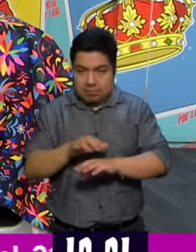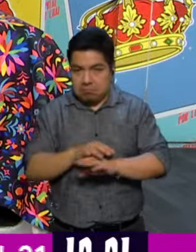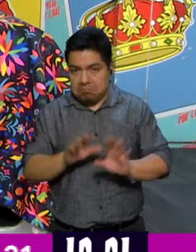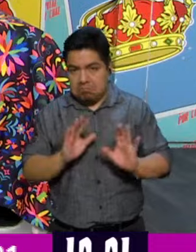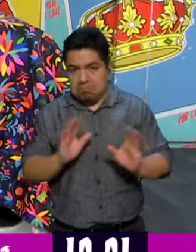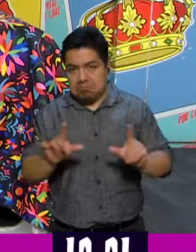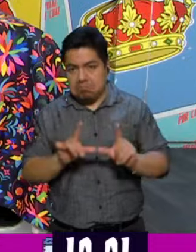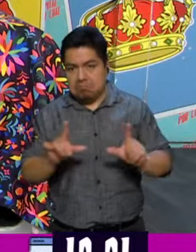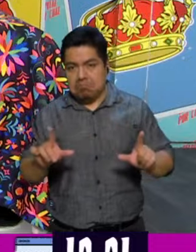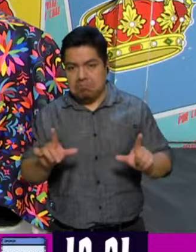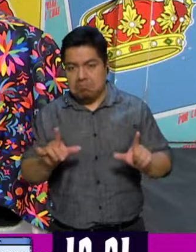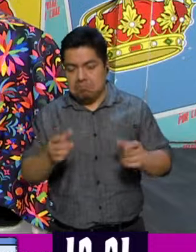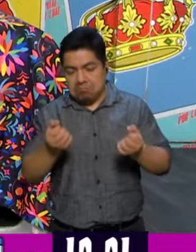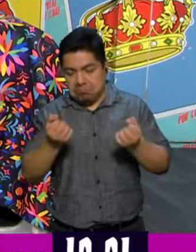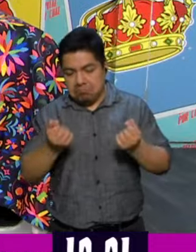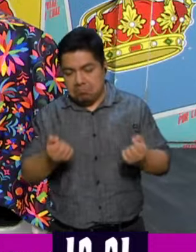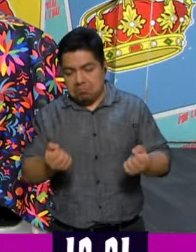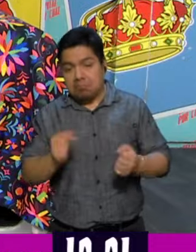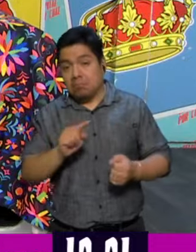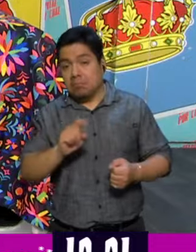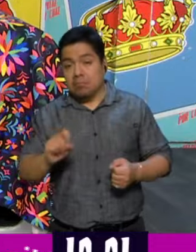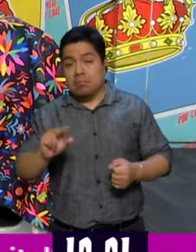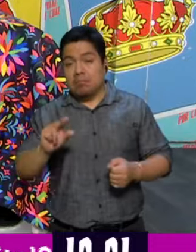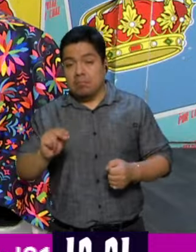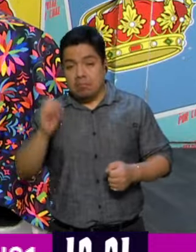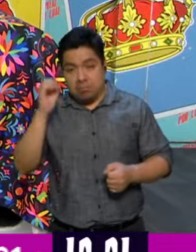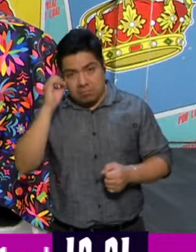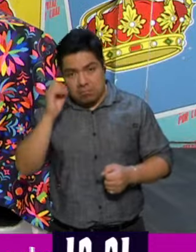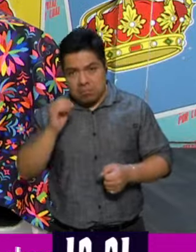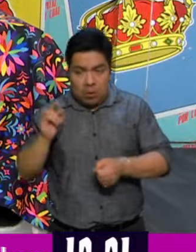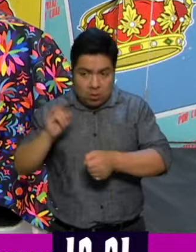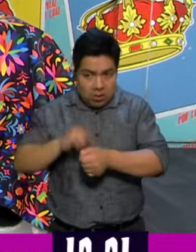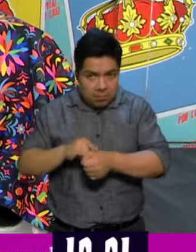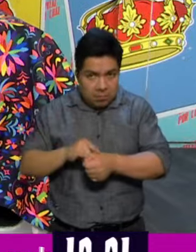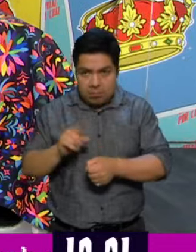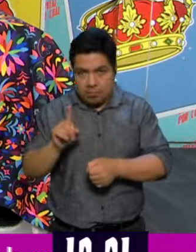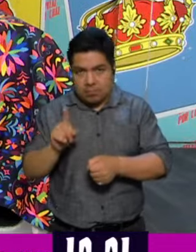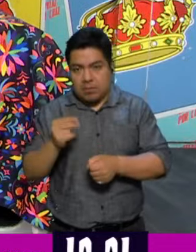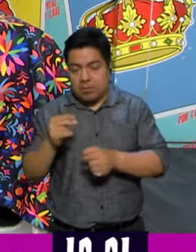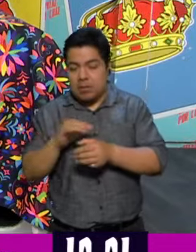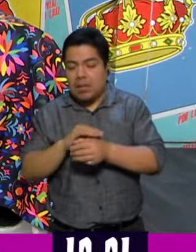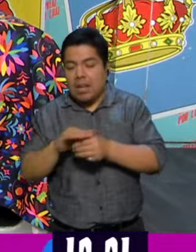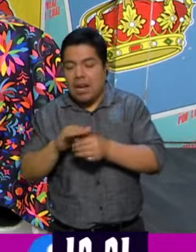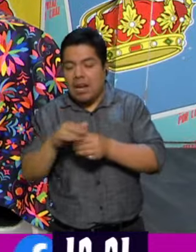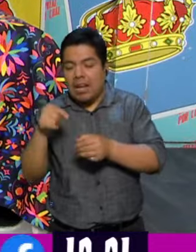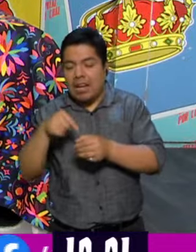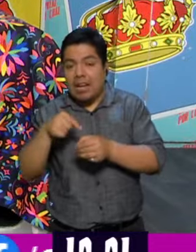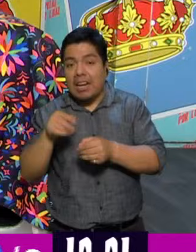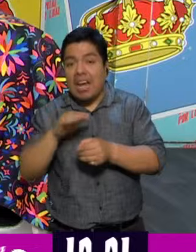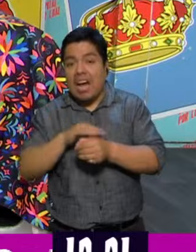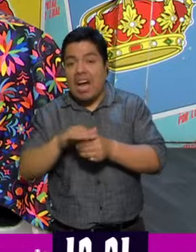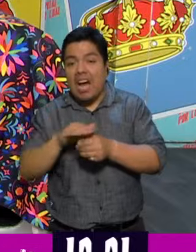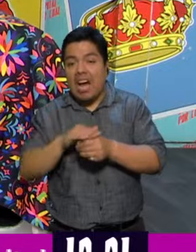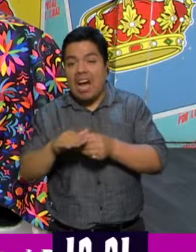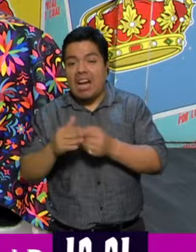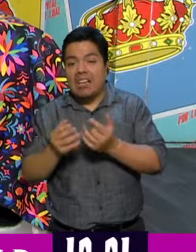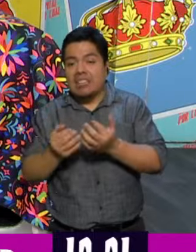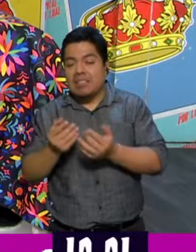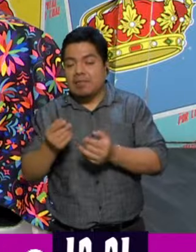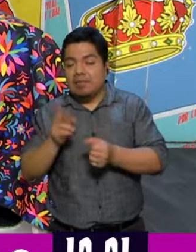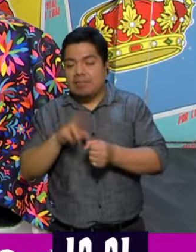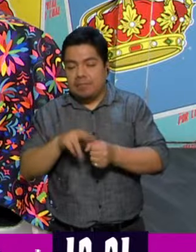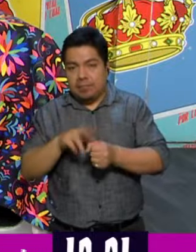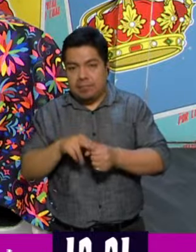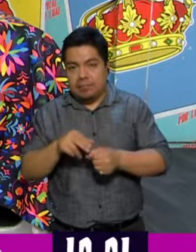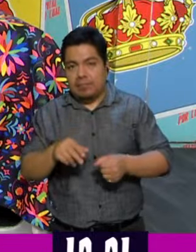Y lo meto al horno. 180 grados, 180 ¿No grados. ¿No lo tapo? No, porque tiene que dorar. La característica de este postre es que dora. Oiga,